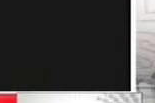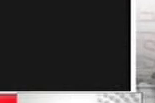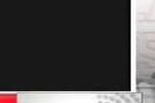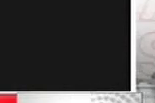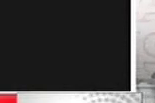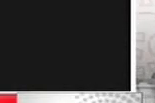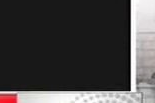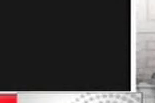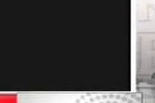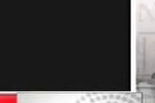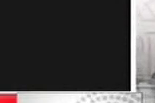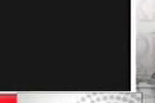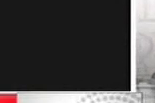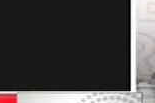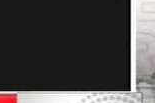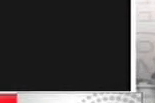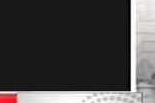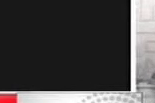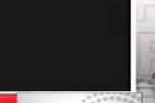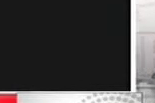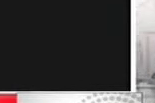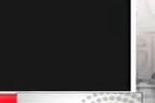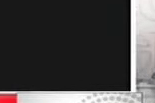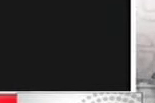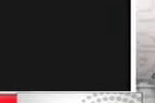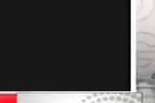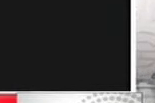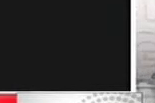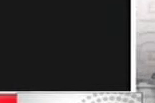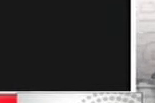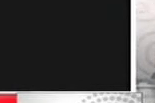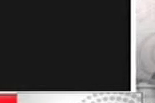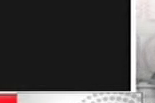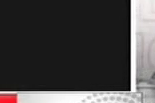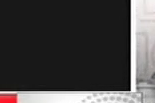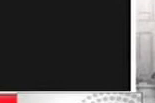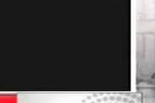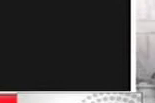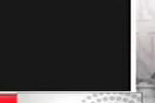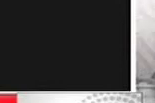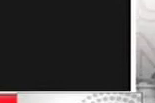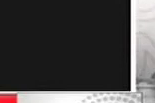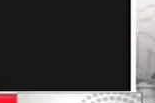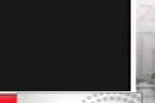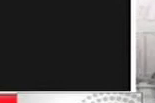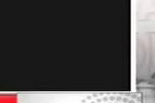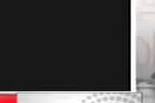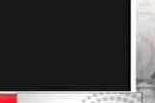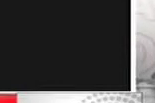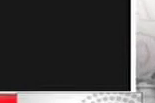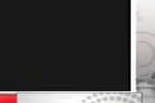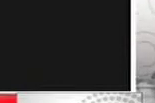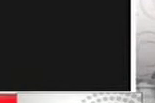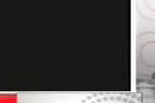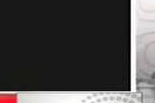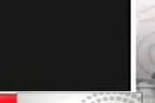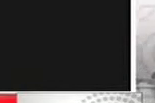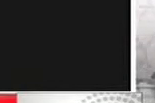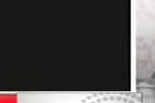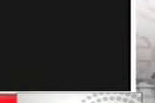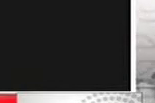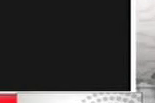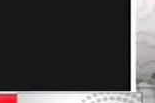símbolo de dinamismo económico, de reactivación económica, porque así como vamos culminando miles de